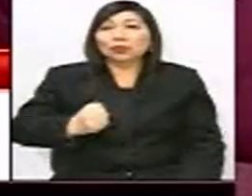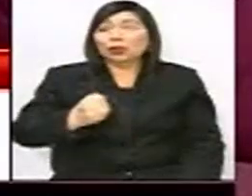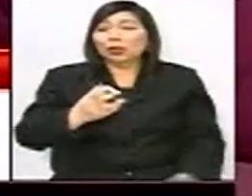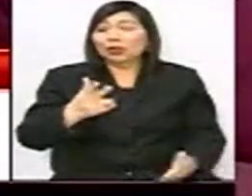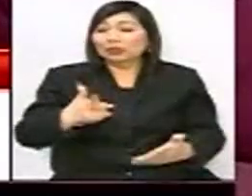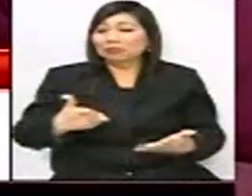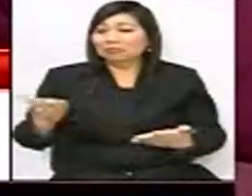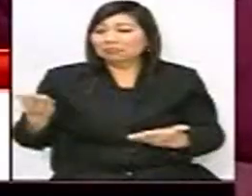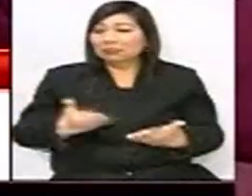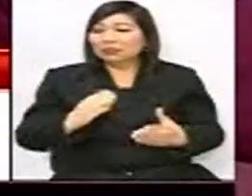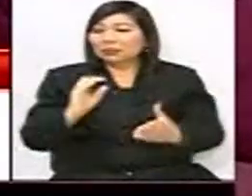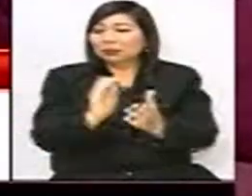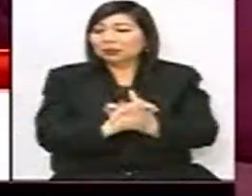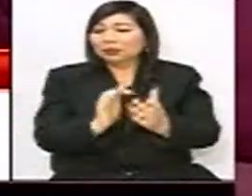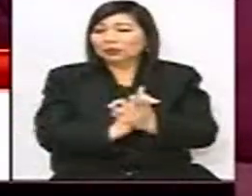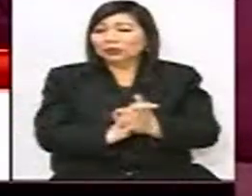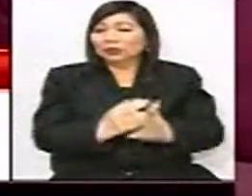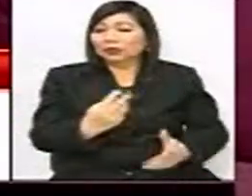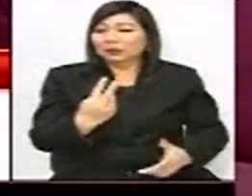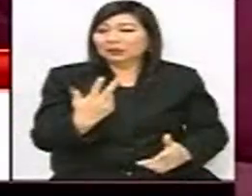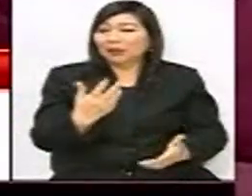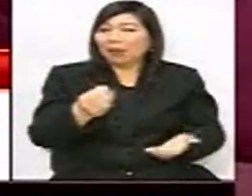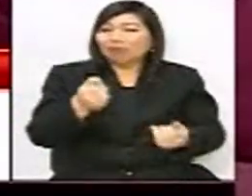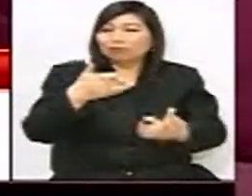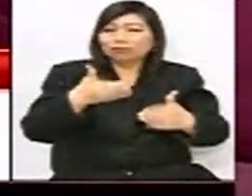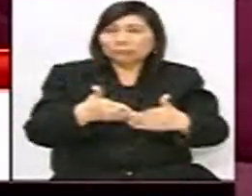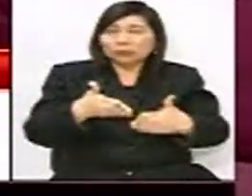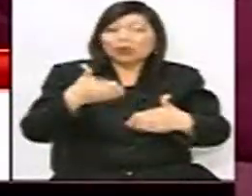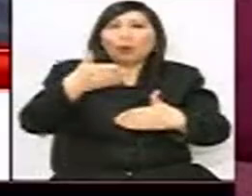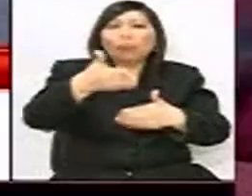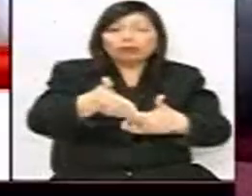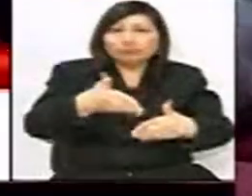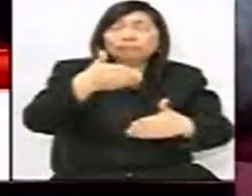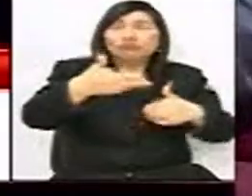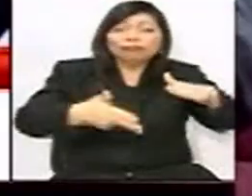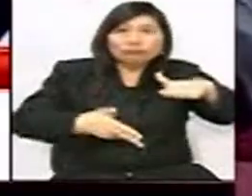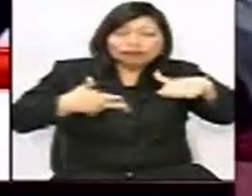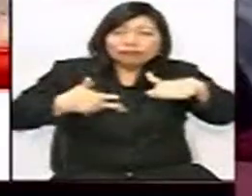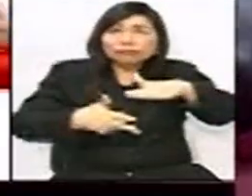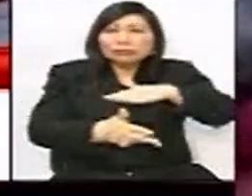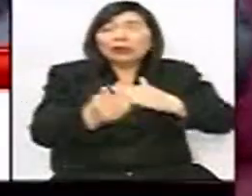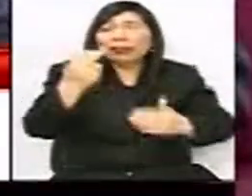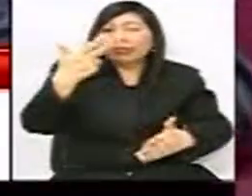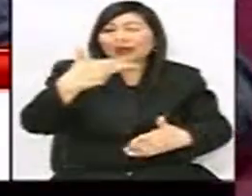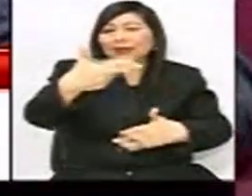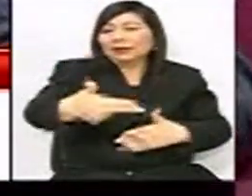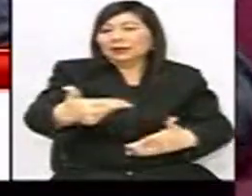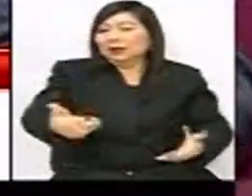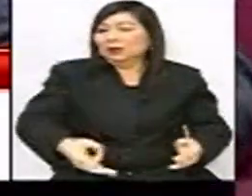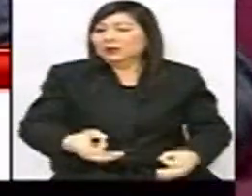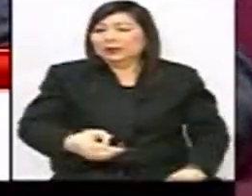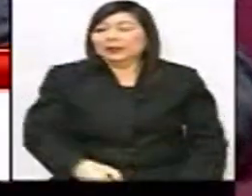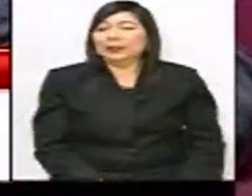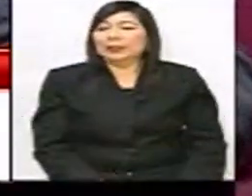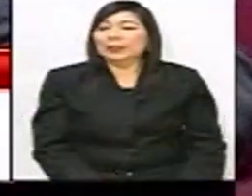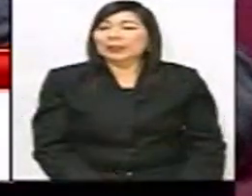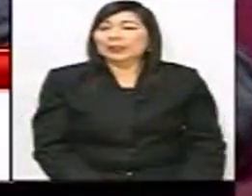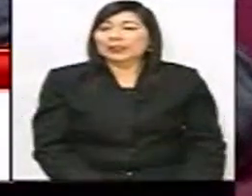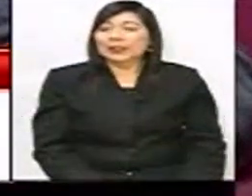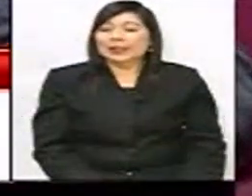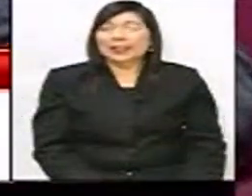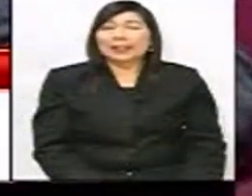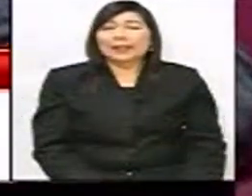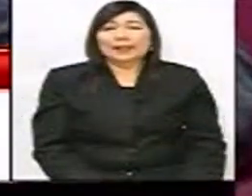de norte a sur, terminas pagando hasta dos o tres peajes. Por un tramo, en realidad, que no lo justifica.